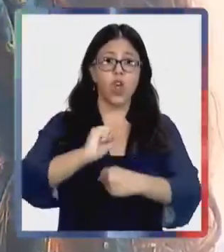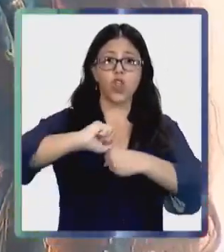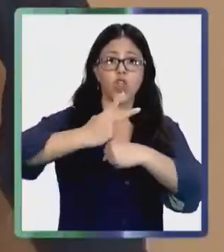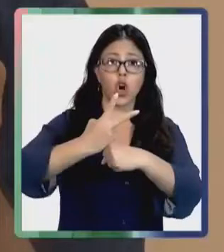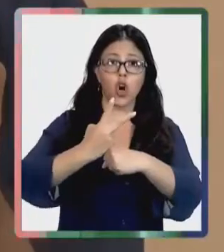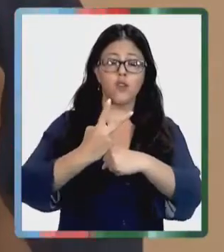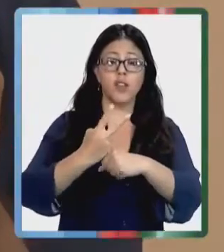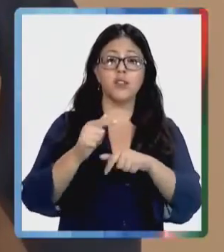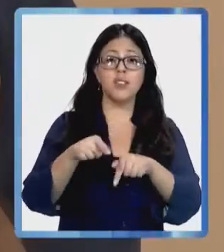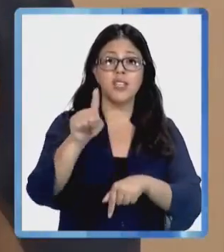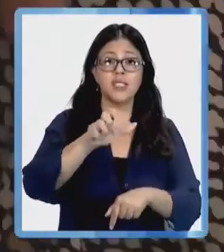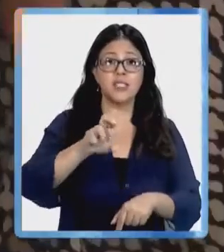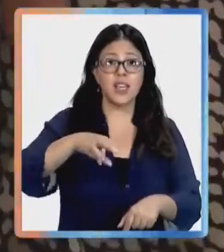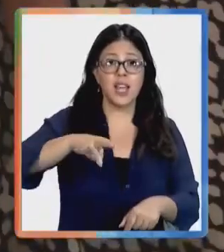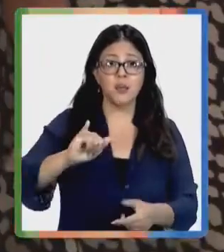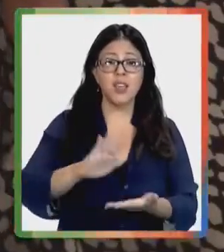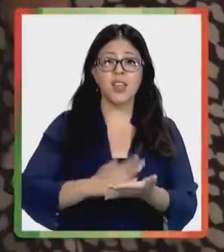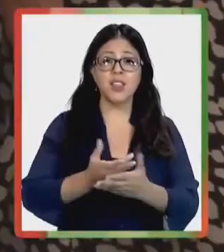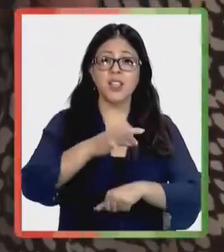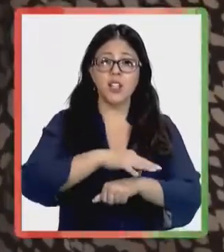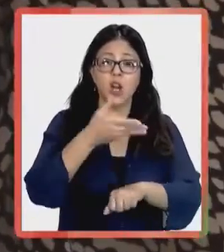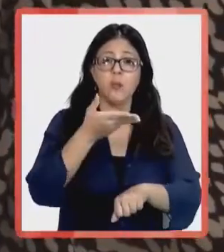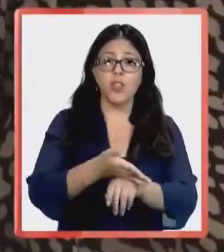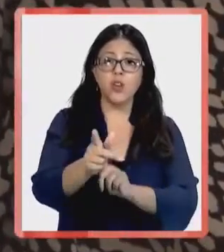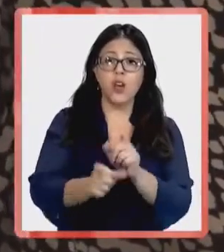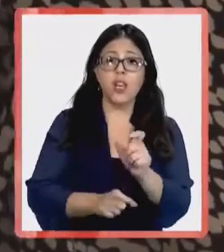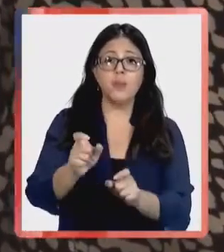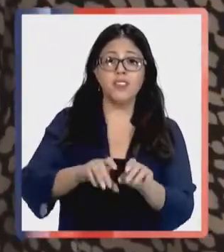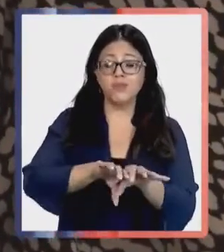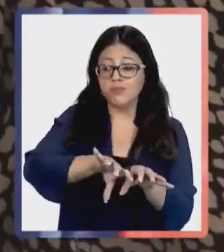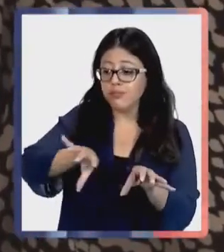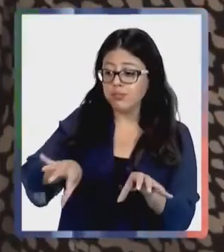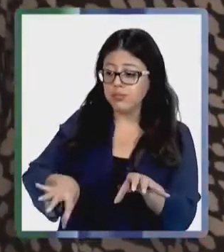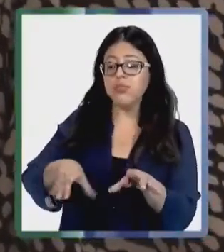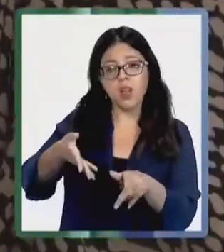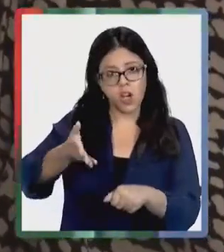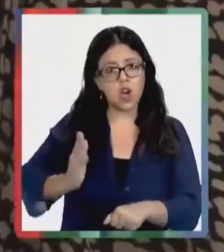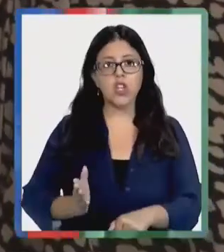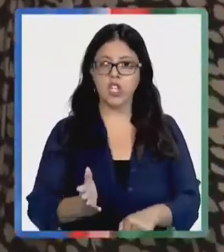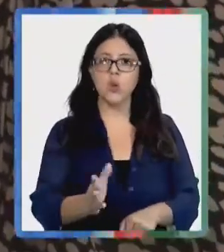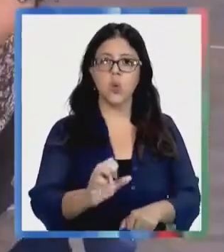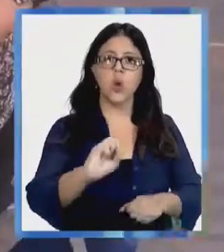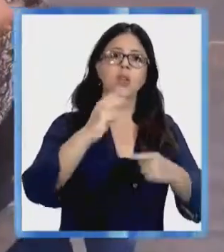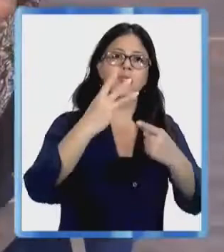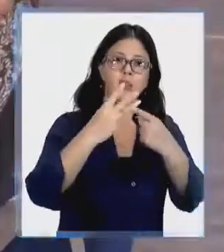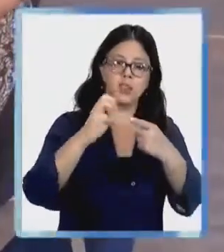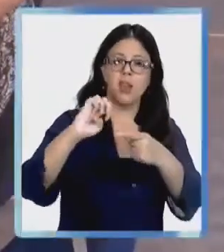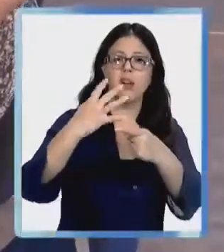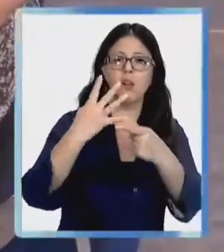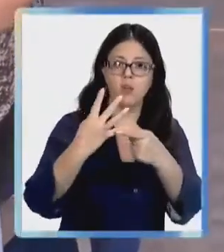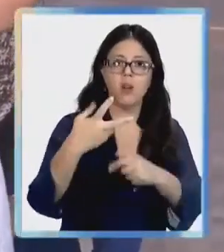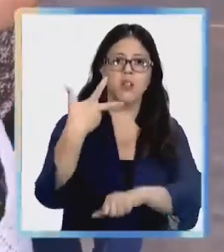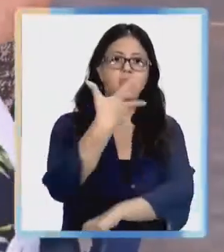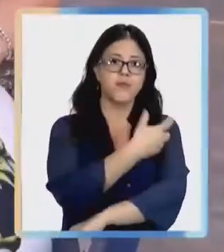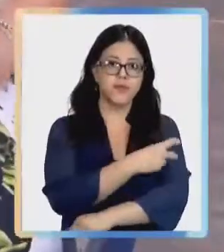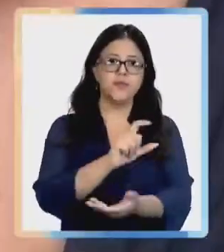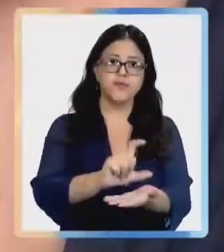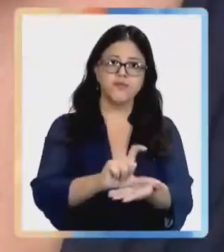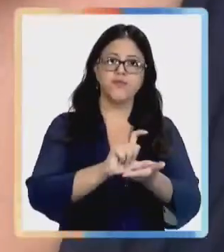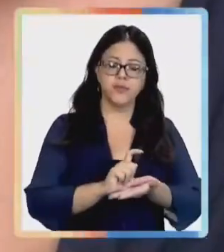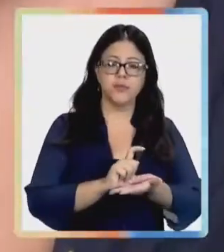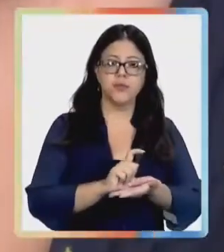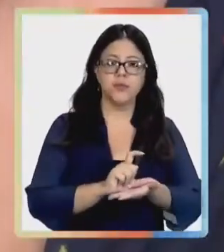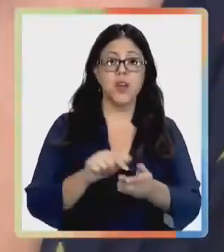vacuna bivalente y el Ceremi de Salud llamó a la población rezagada a continuar con la tercera y cuarta dosis